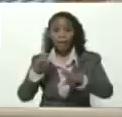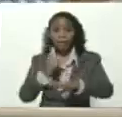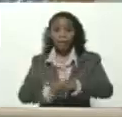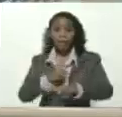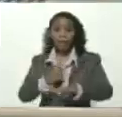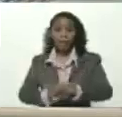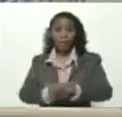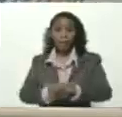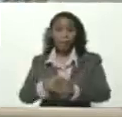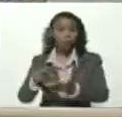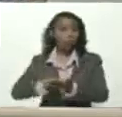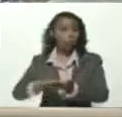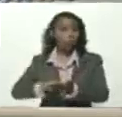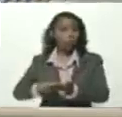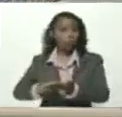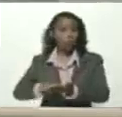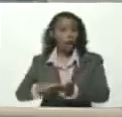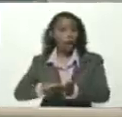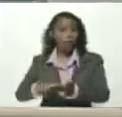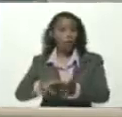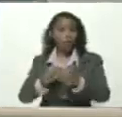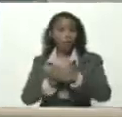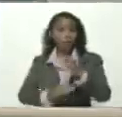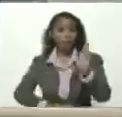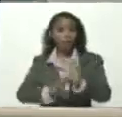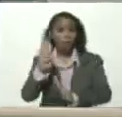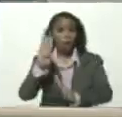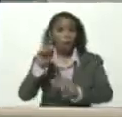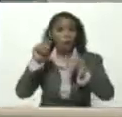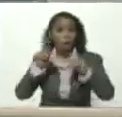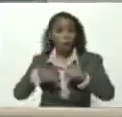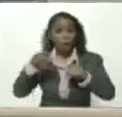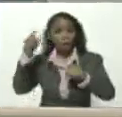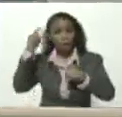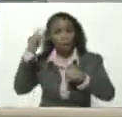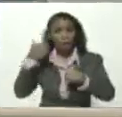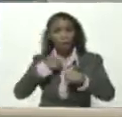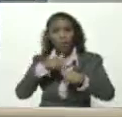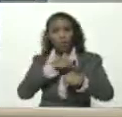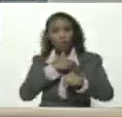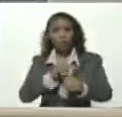impases subsanados, impases superados. Hoy en día nosotros